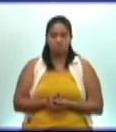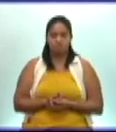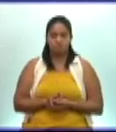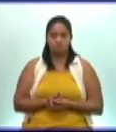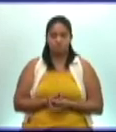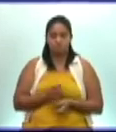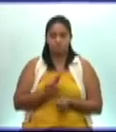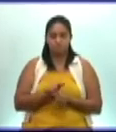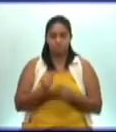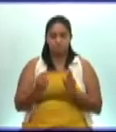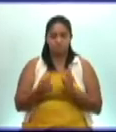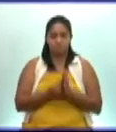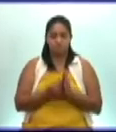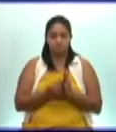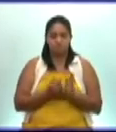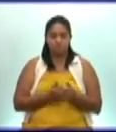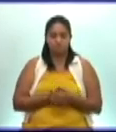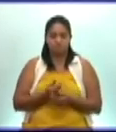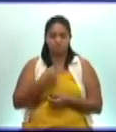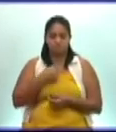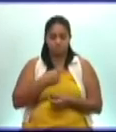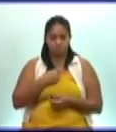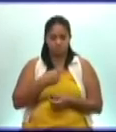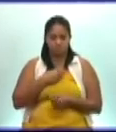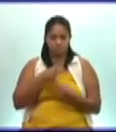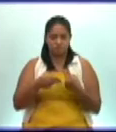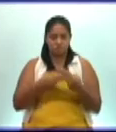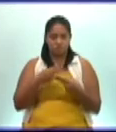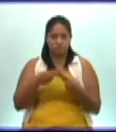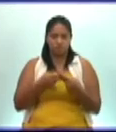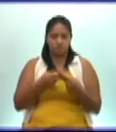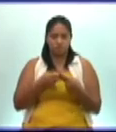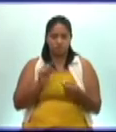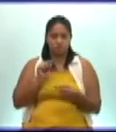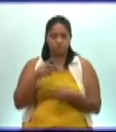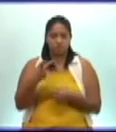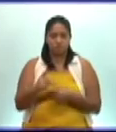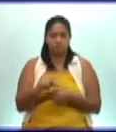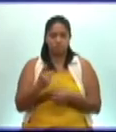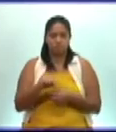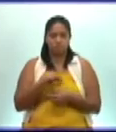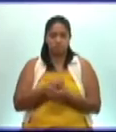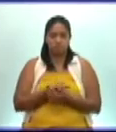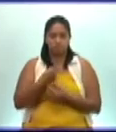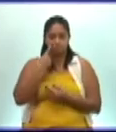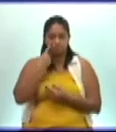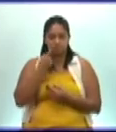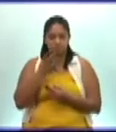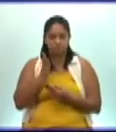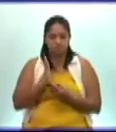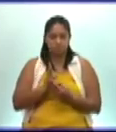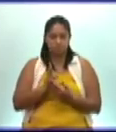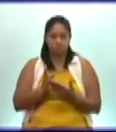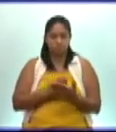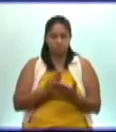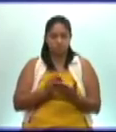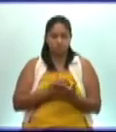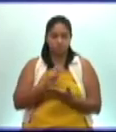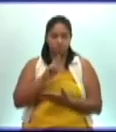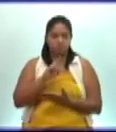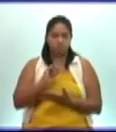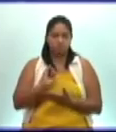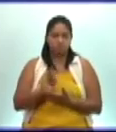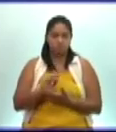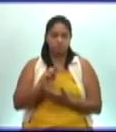estaríamos puntualizando que nosotros, para la solución de los ejercicios que aparecen en página 28 y en página